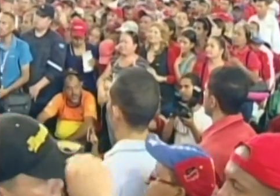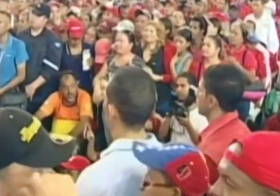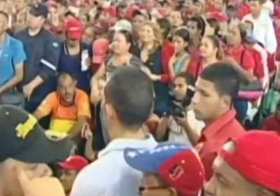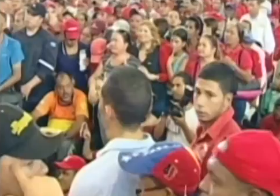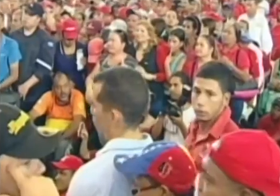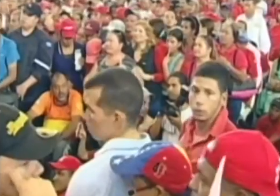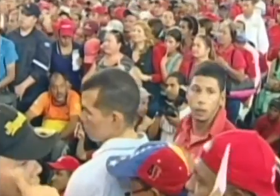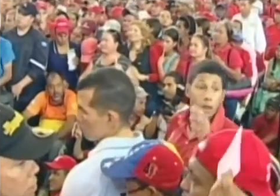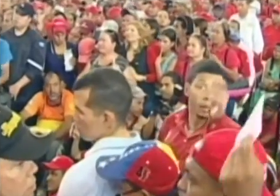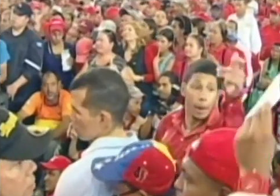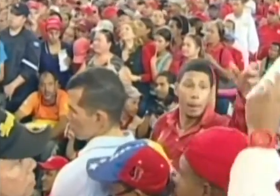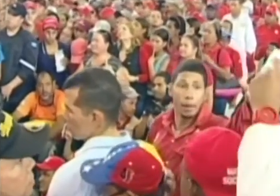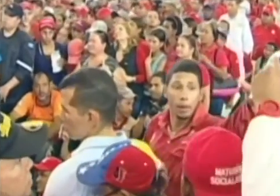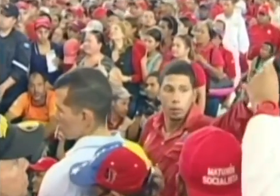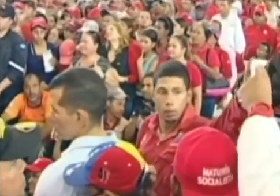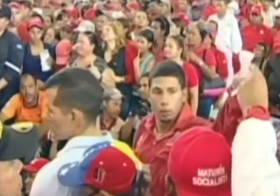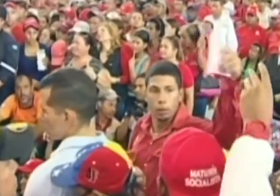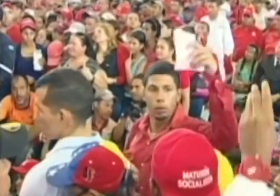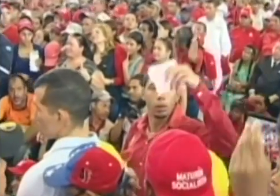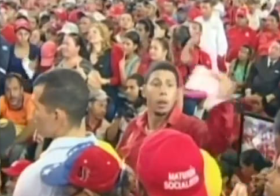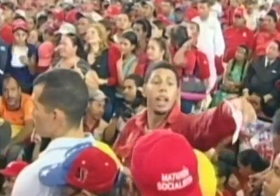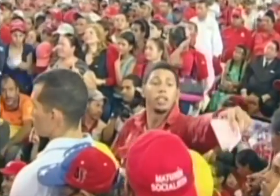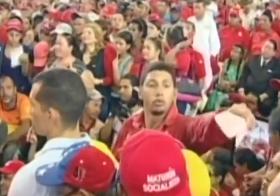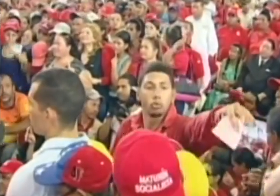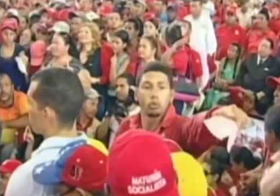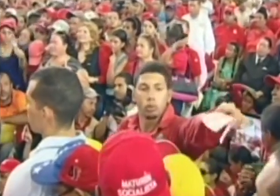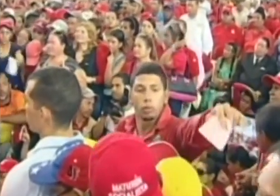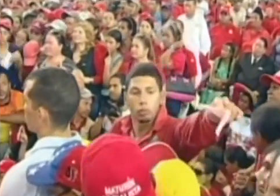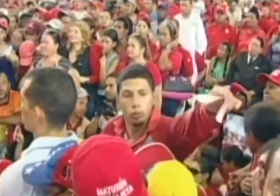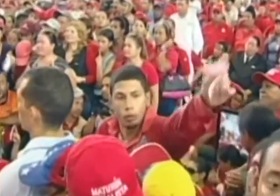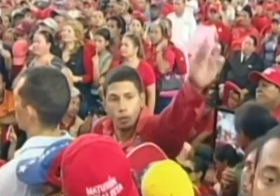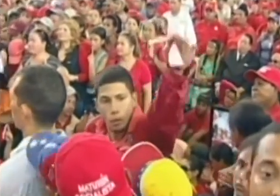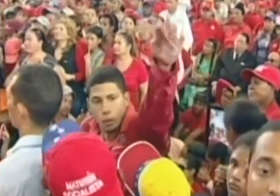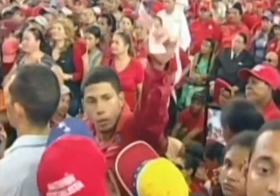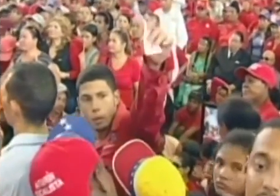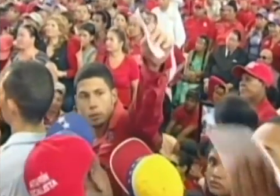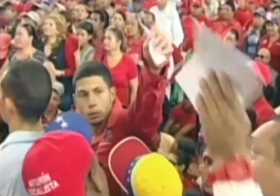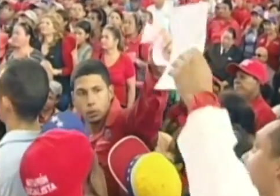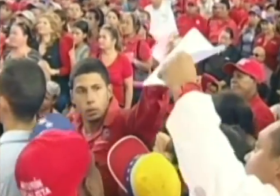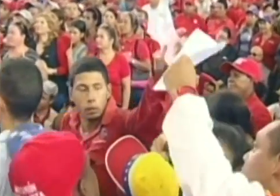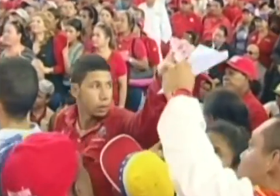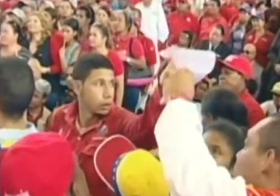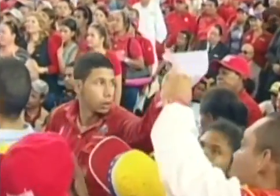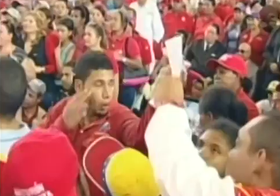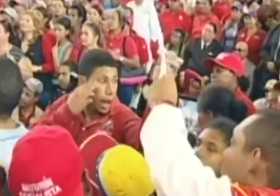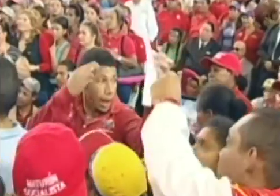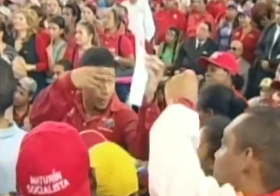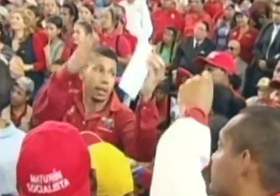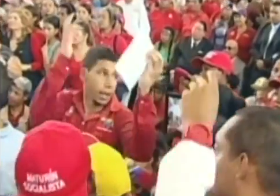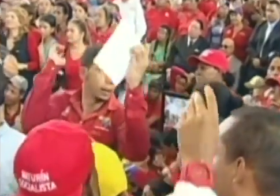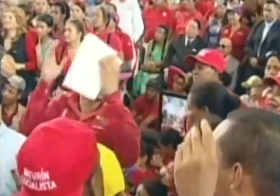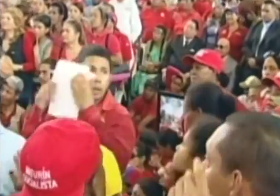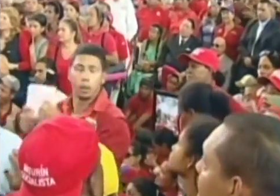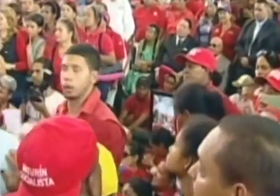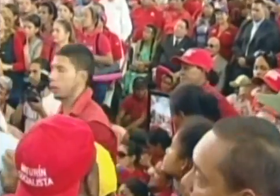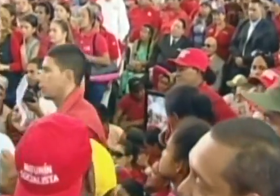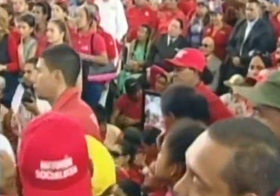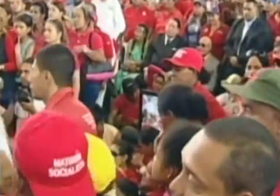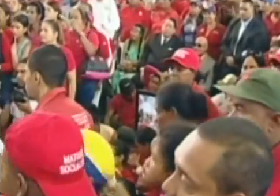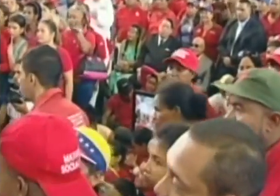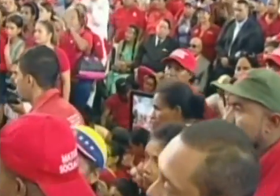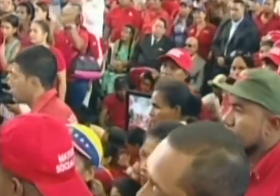me extraña. Pero bien buena la posición de la FARC. Que han dicho que de su posición de defensa de la paz no los va a sacar